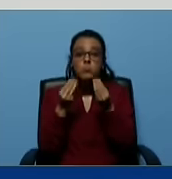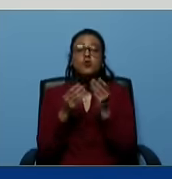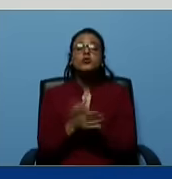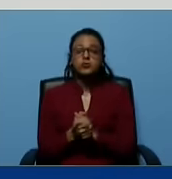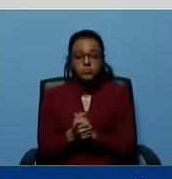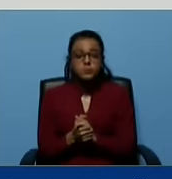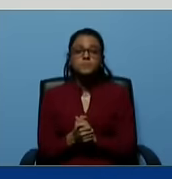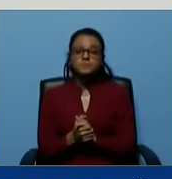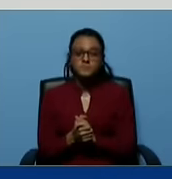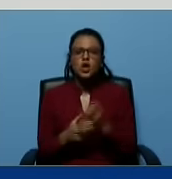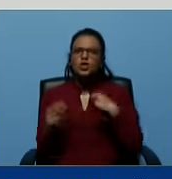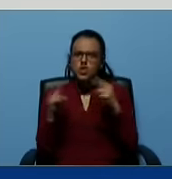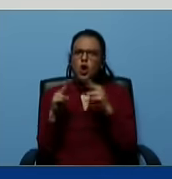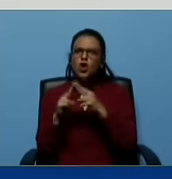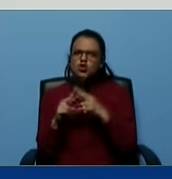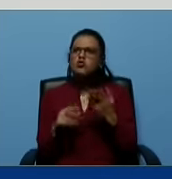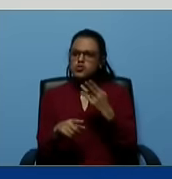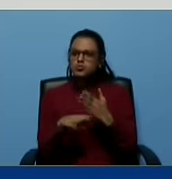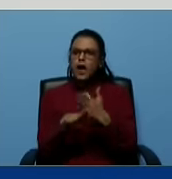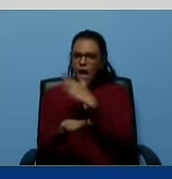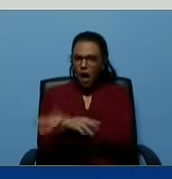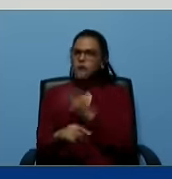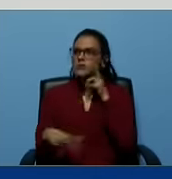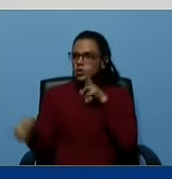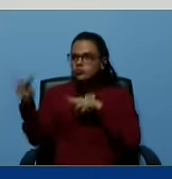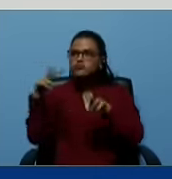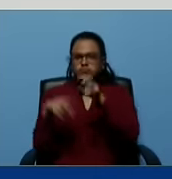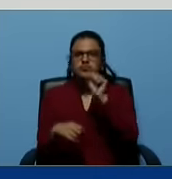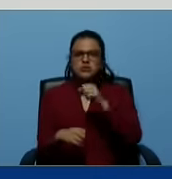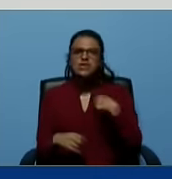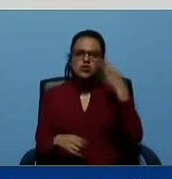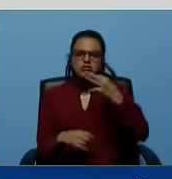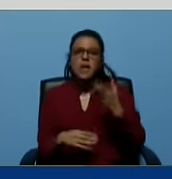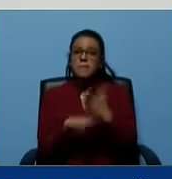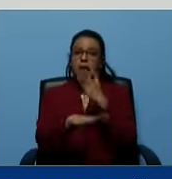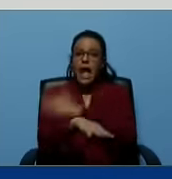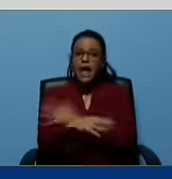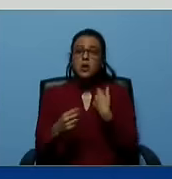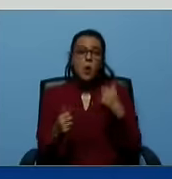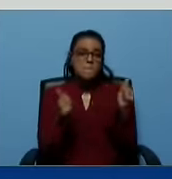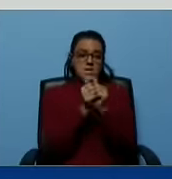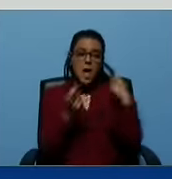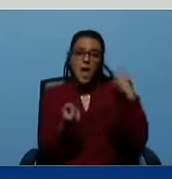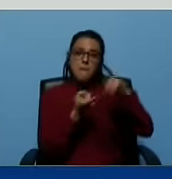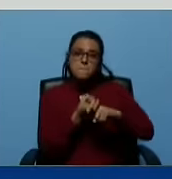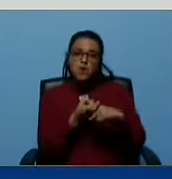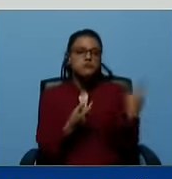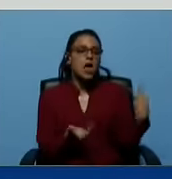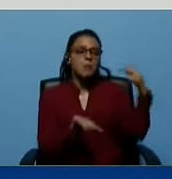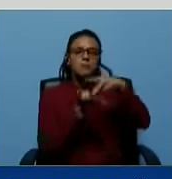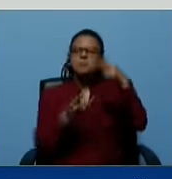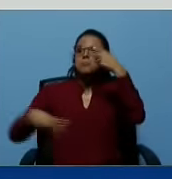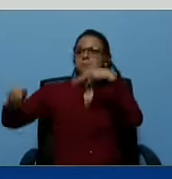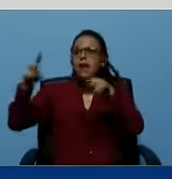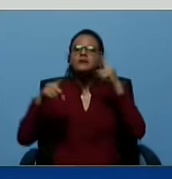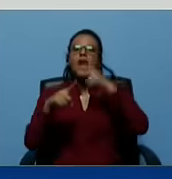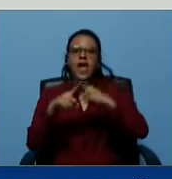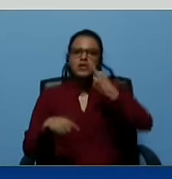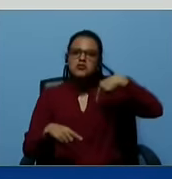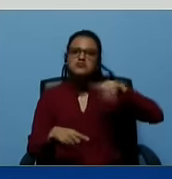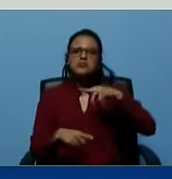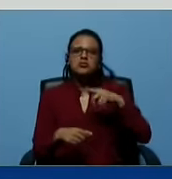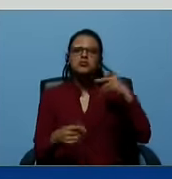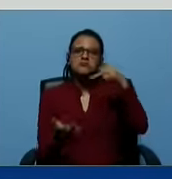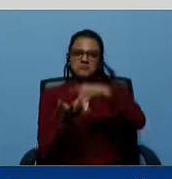bello. Yo lo conozco bien, porque siempre Silly y yo salíamos a pasear en los años 90 y nos veníamos para acá.